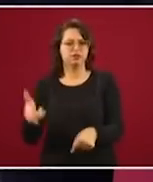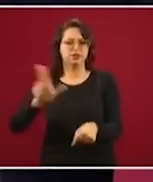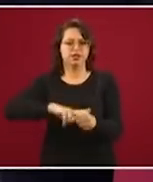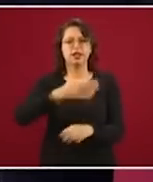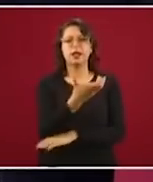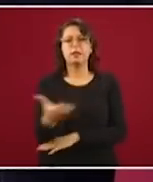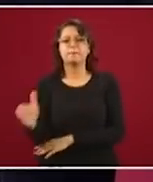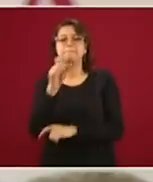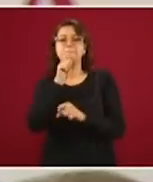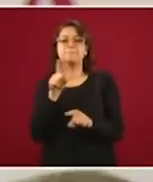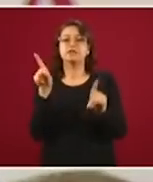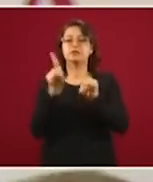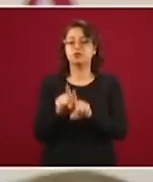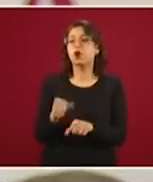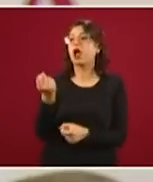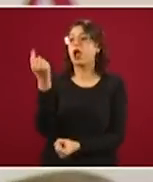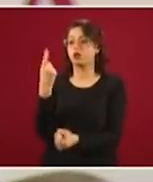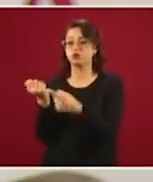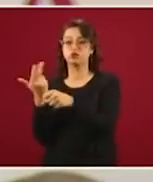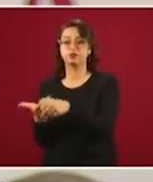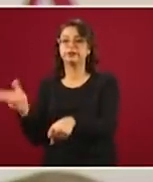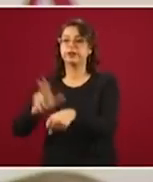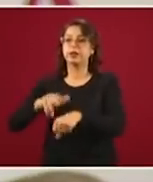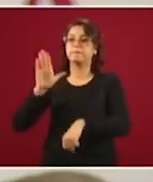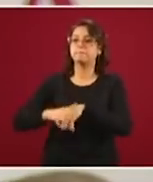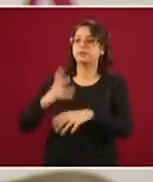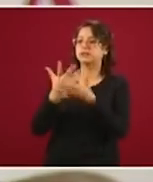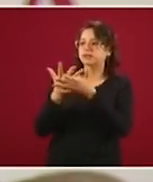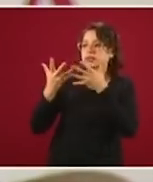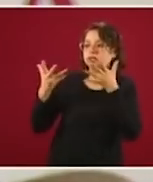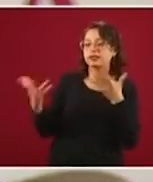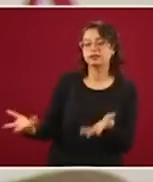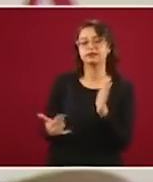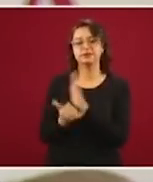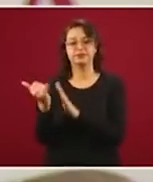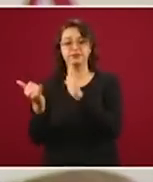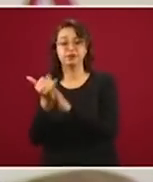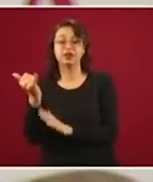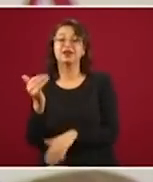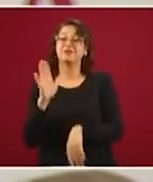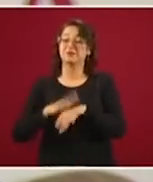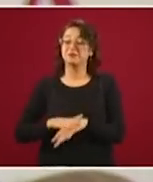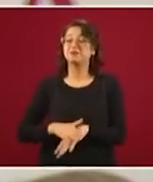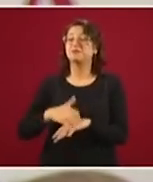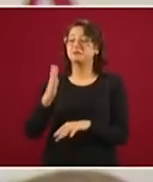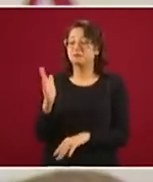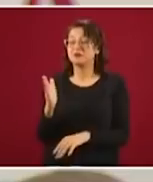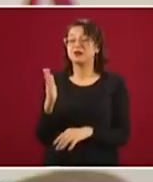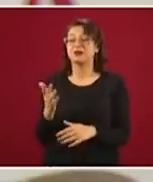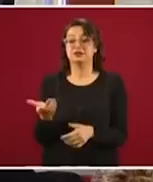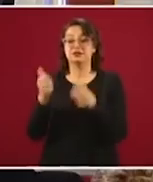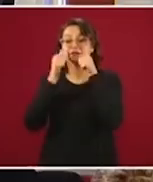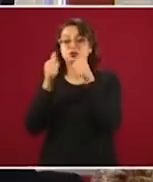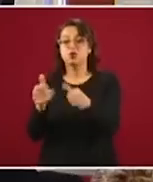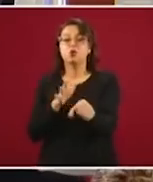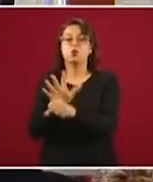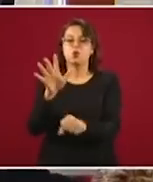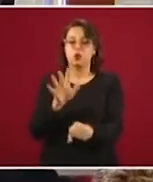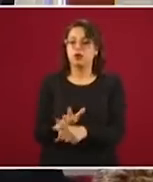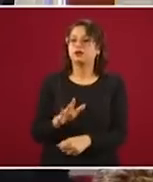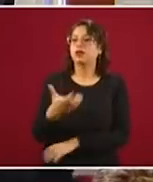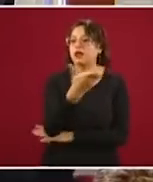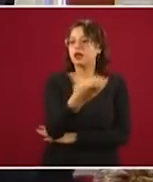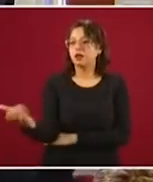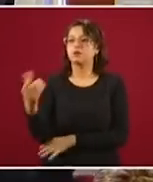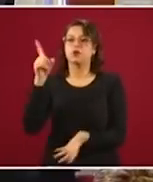algunos casos se van a ampliar, en particular los servicios de urgencias en hospitales rurales. Las zonas rurales